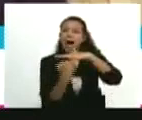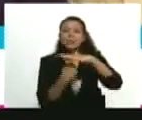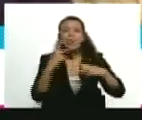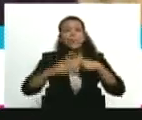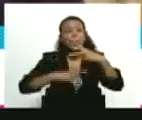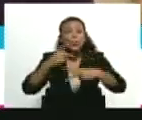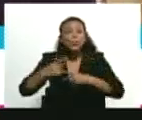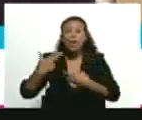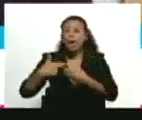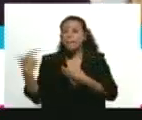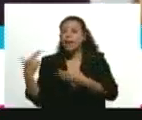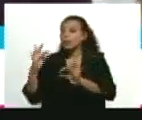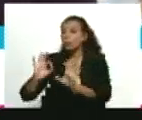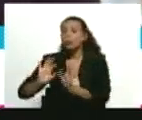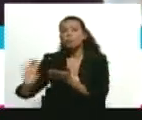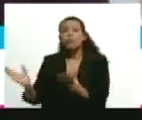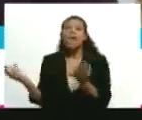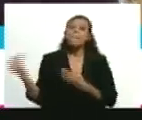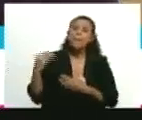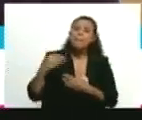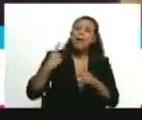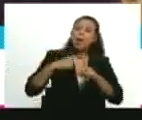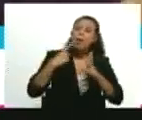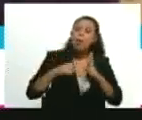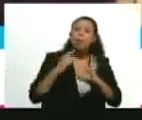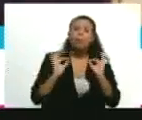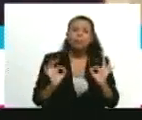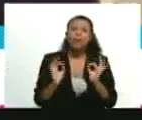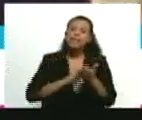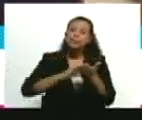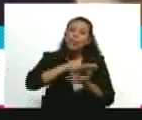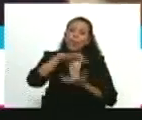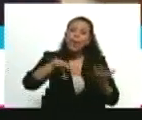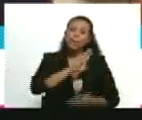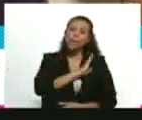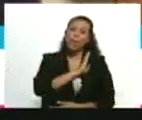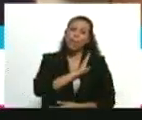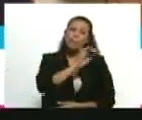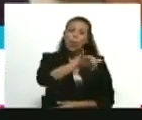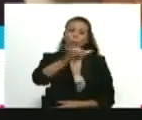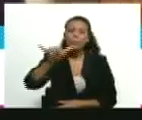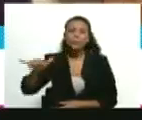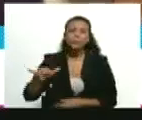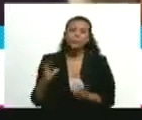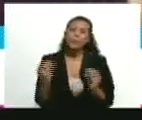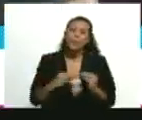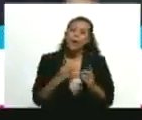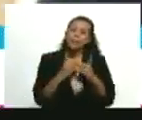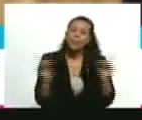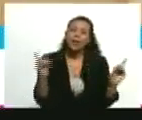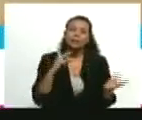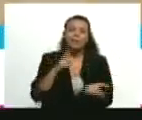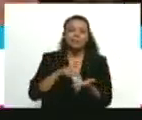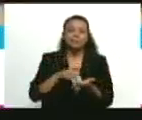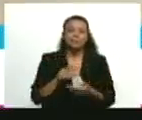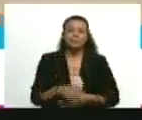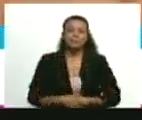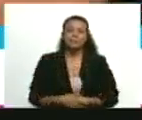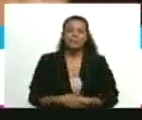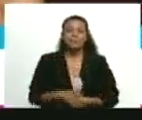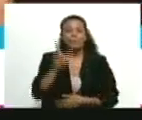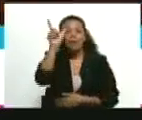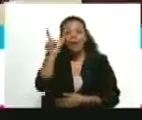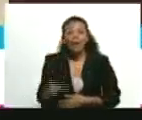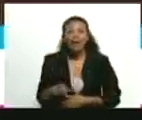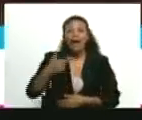de ese país para salir adelante y seguir resolviendo los problemas, ojalá cada día con mucha más democracia. Bien, gracias a Aníbal Jadwep,